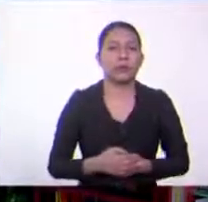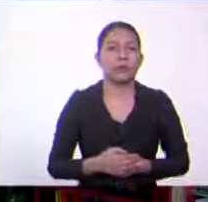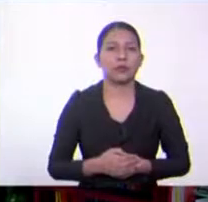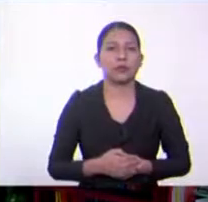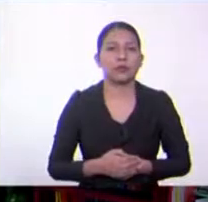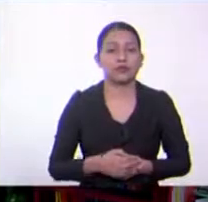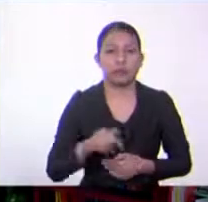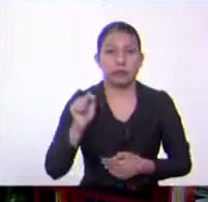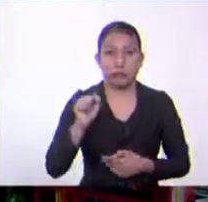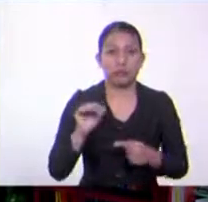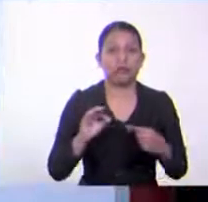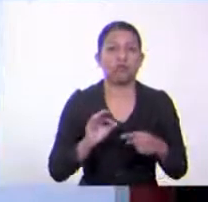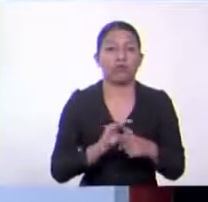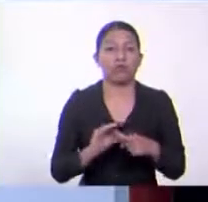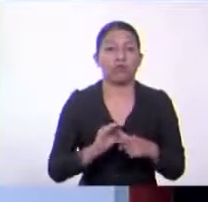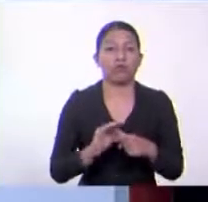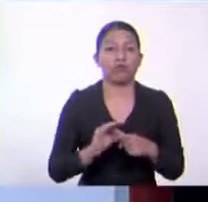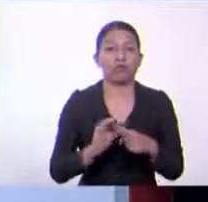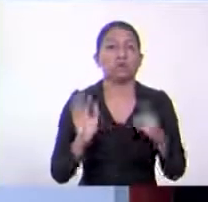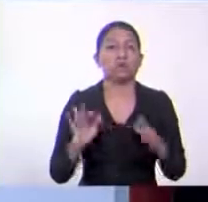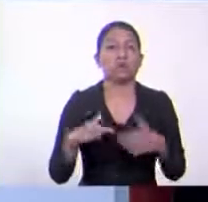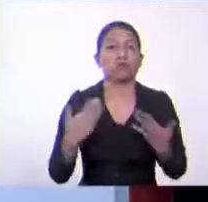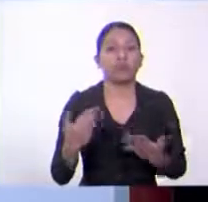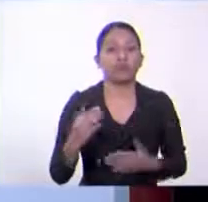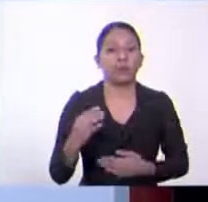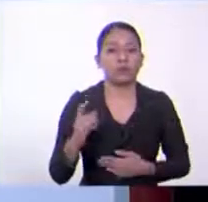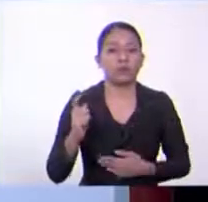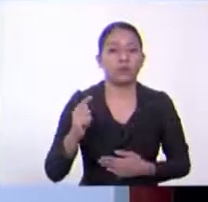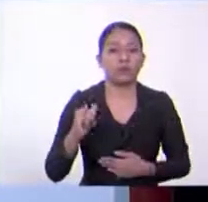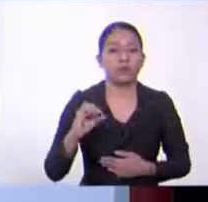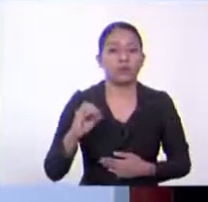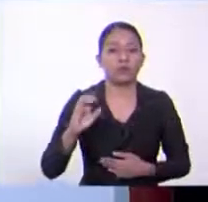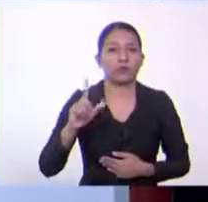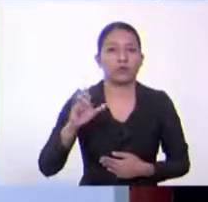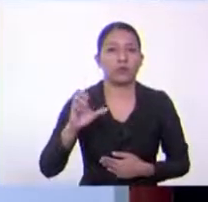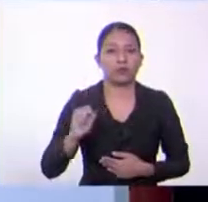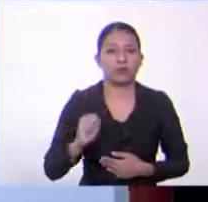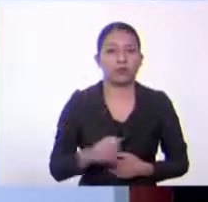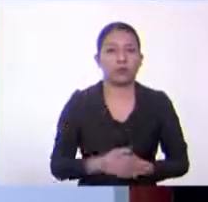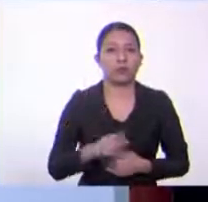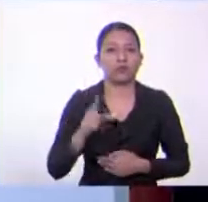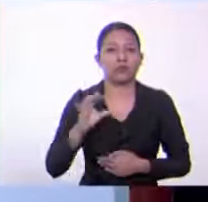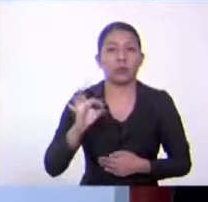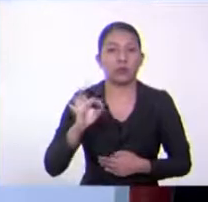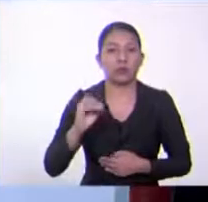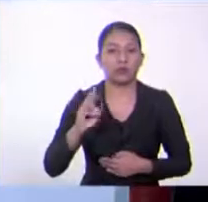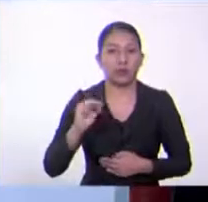Entre estas funciones están los tioles, que su fórmula general es